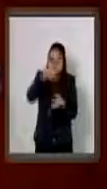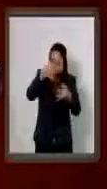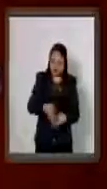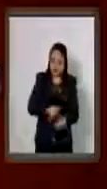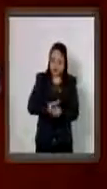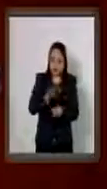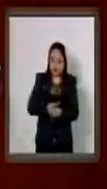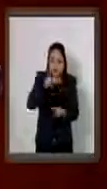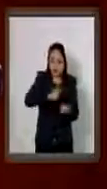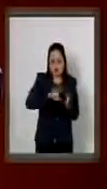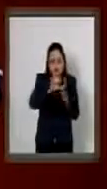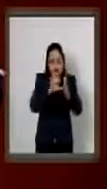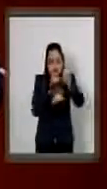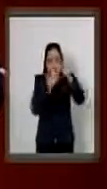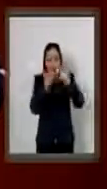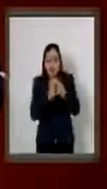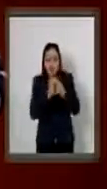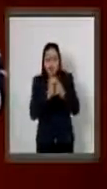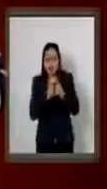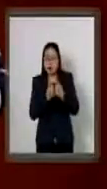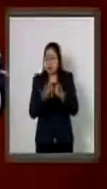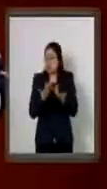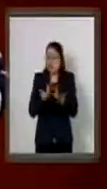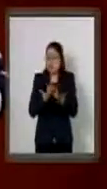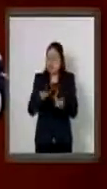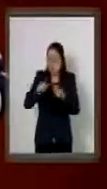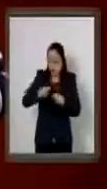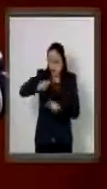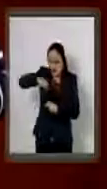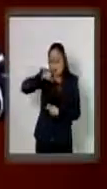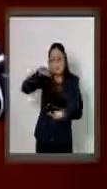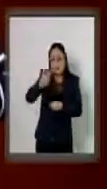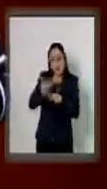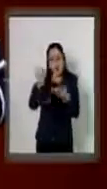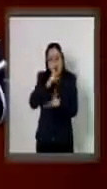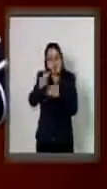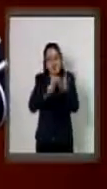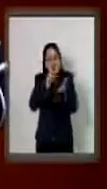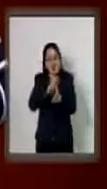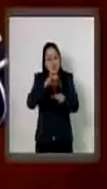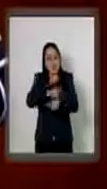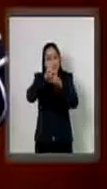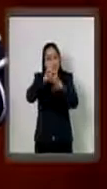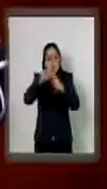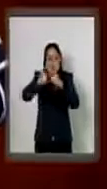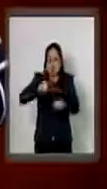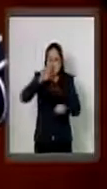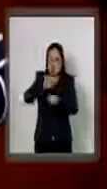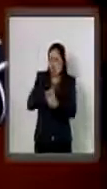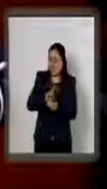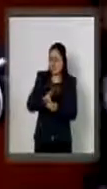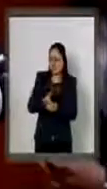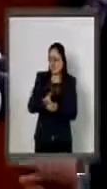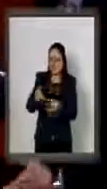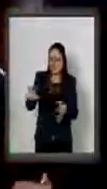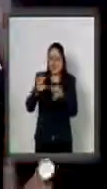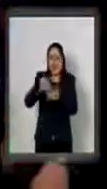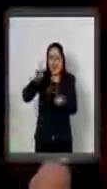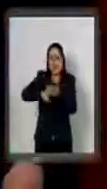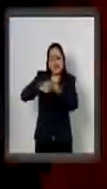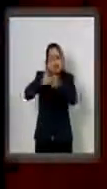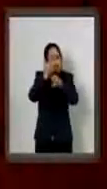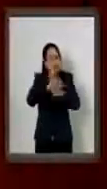es inconstitucional. No tenemos facultades para legislar en materia que corresponde a las